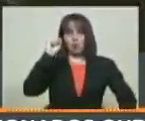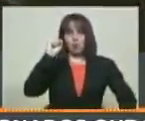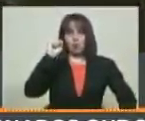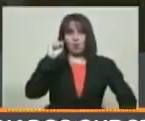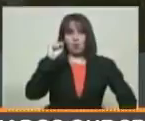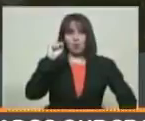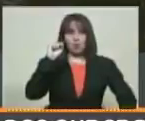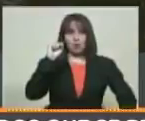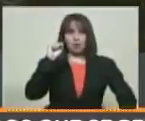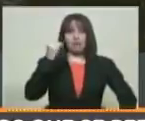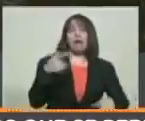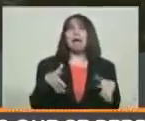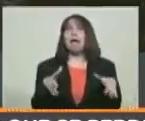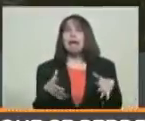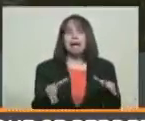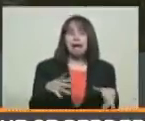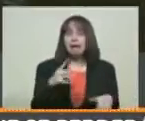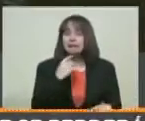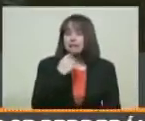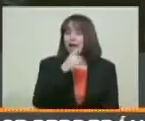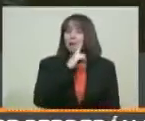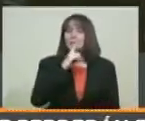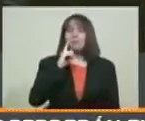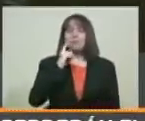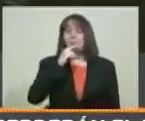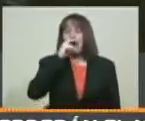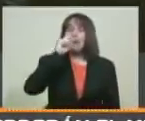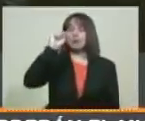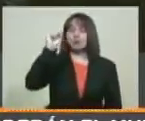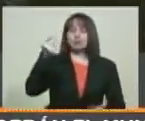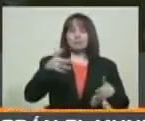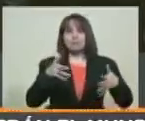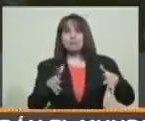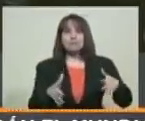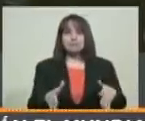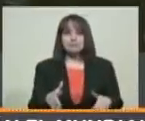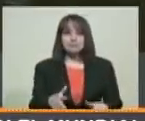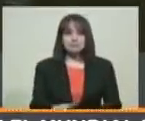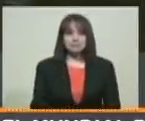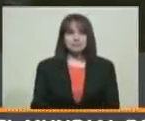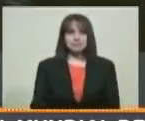y tiemblan cuando nombran mi nombre, Maduro,